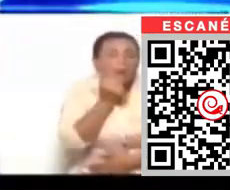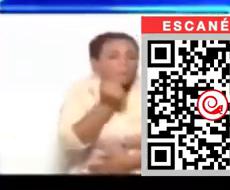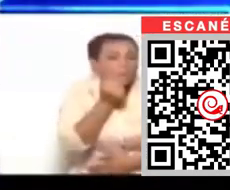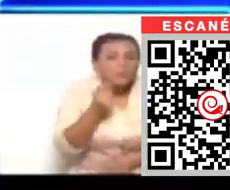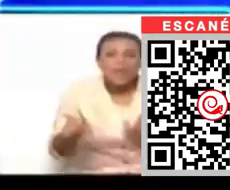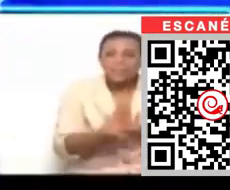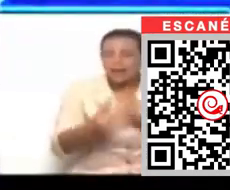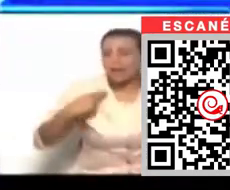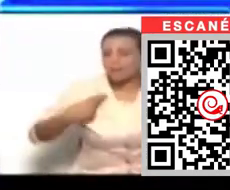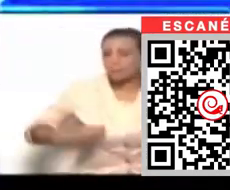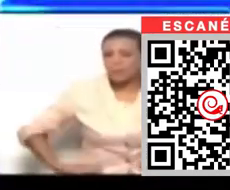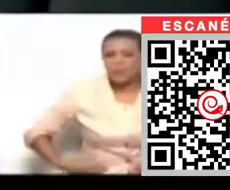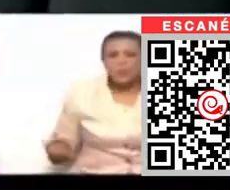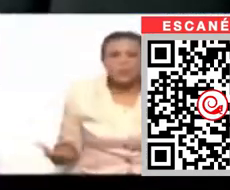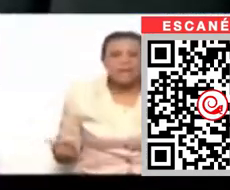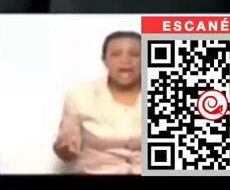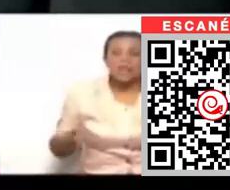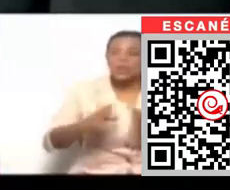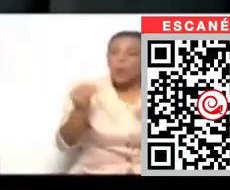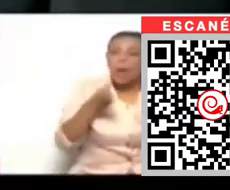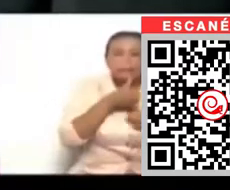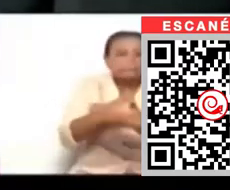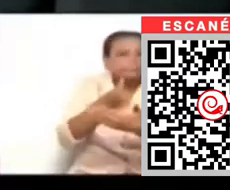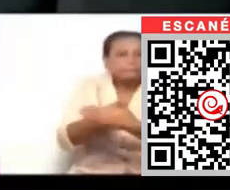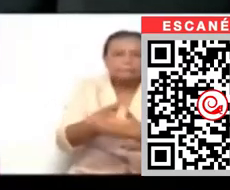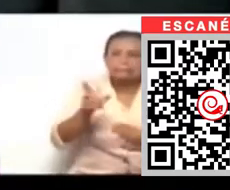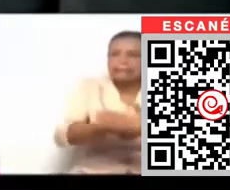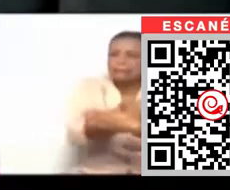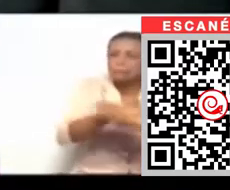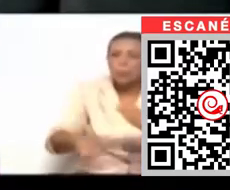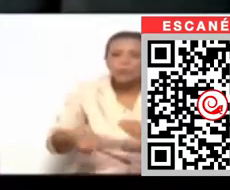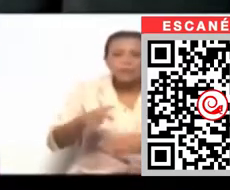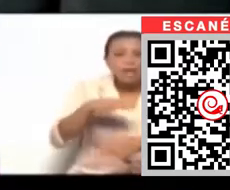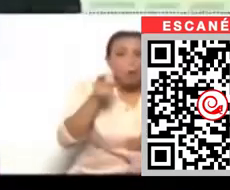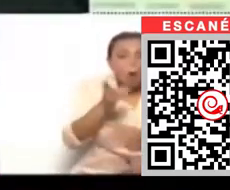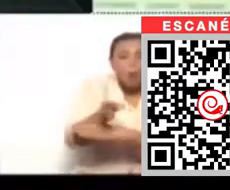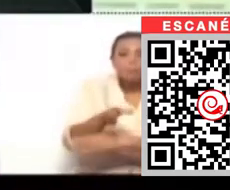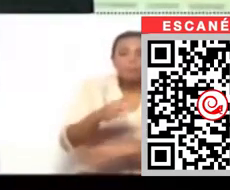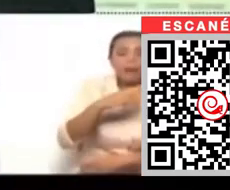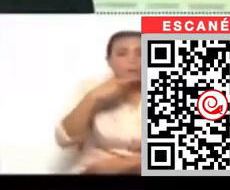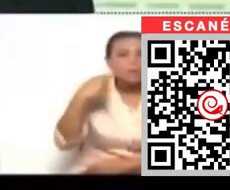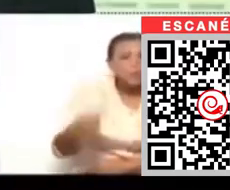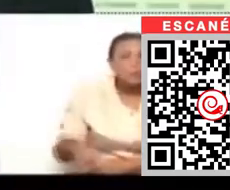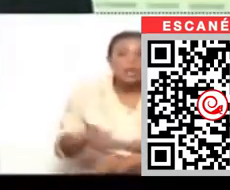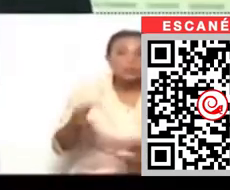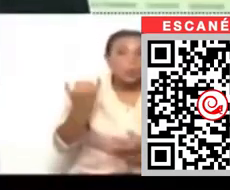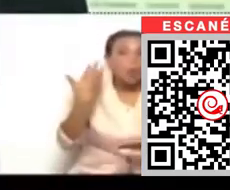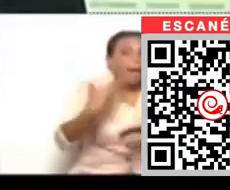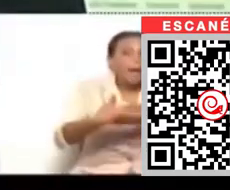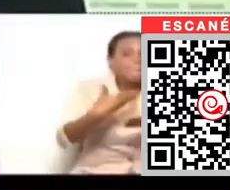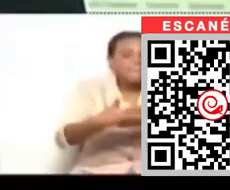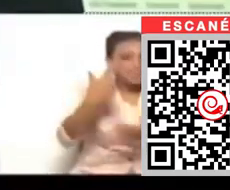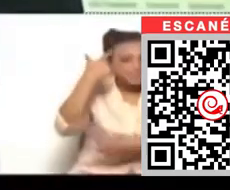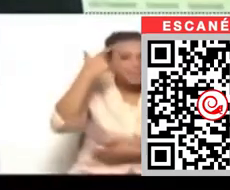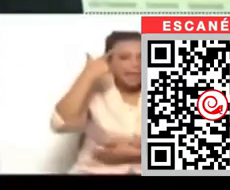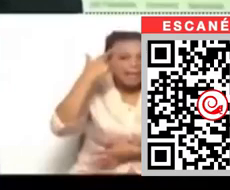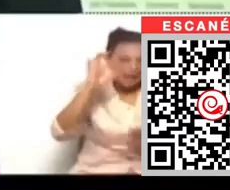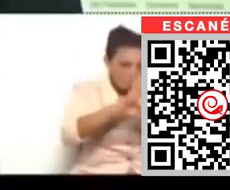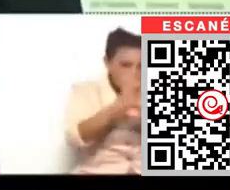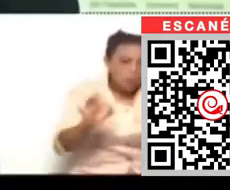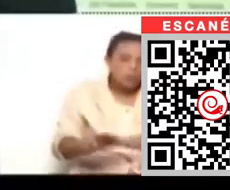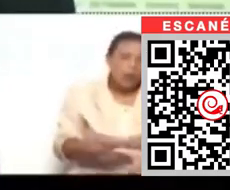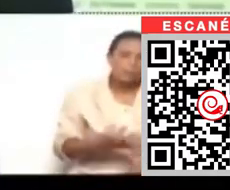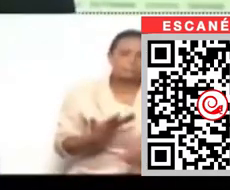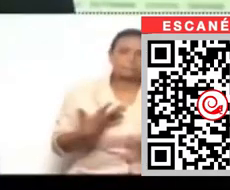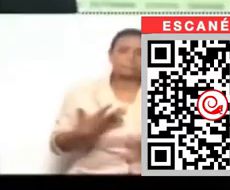derechos humanos, todas las sanciones. Absolutamente. Este atentado era pura evidencia de este carácter